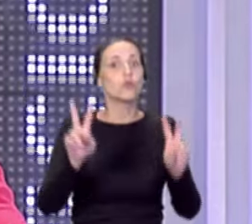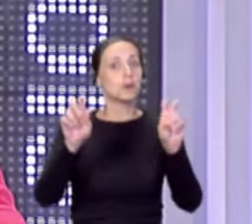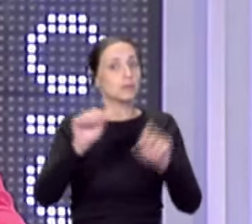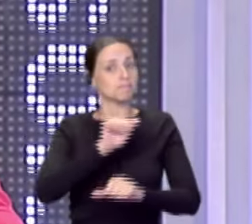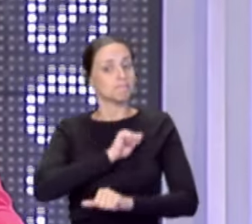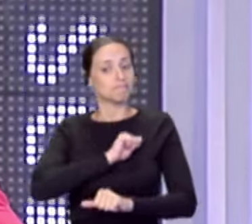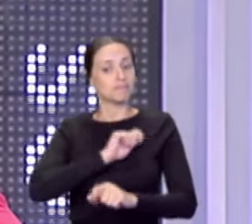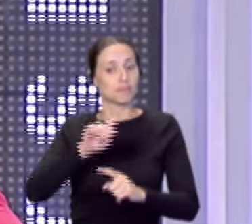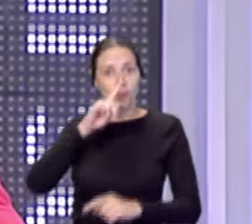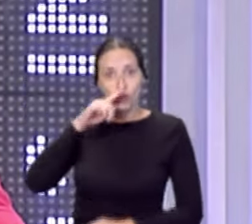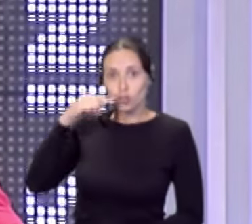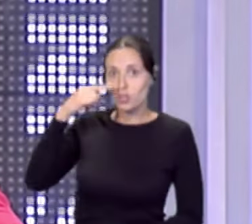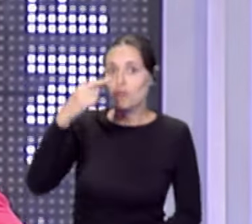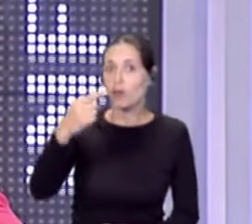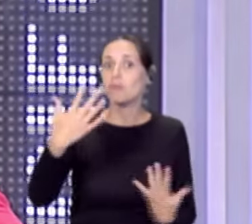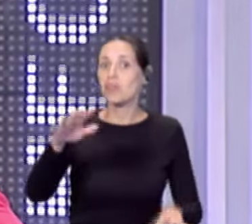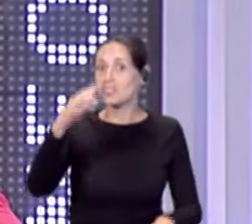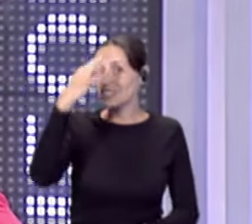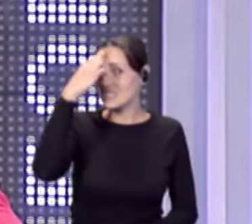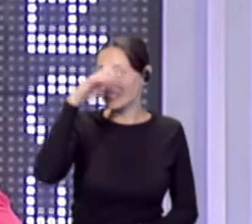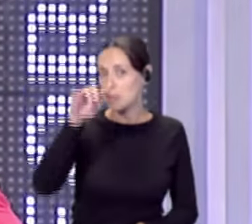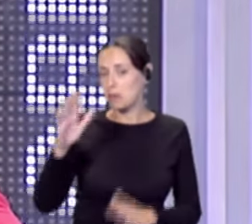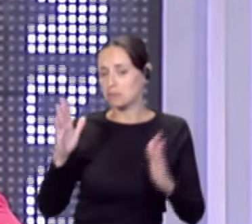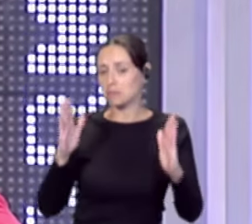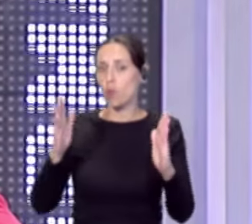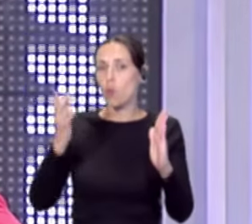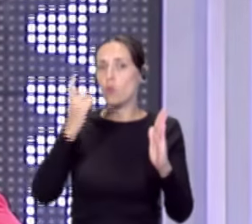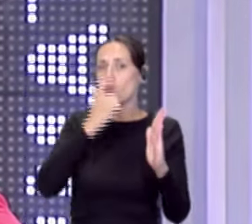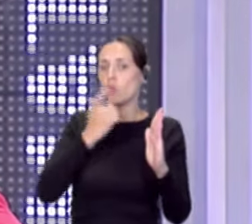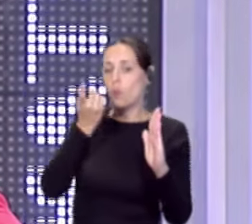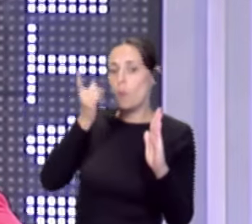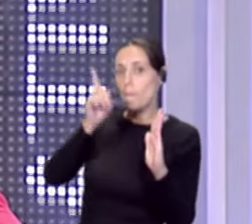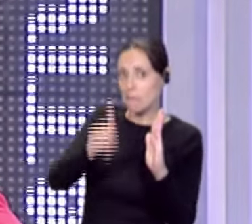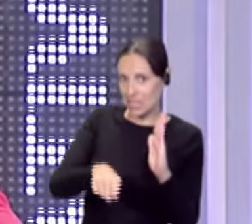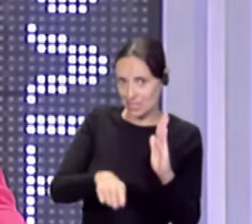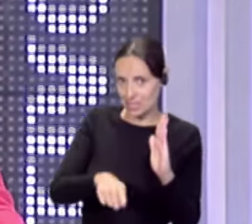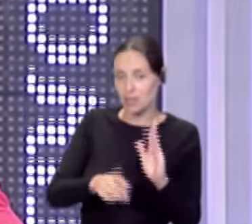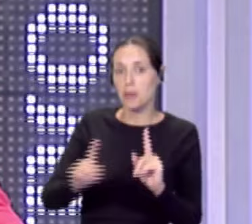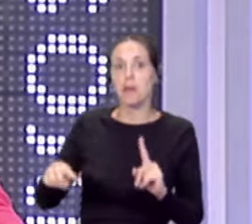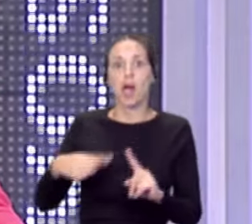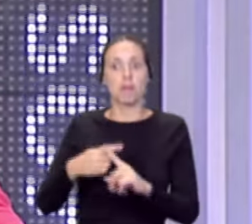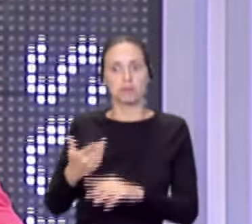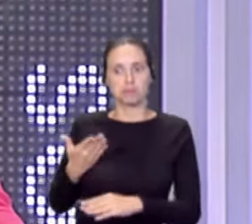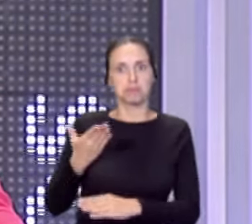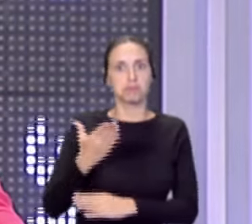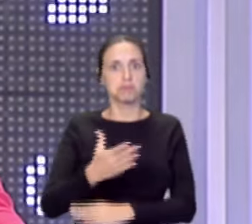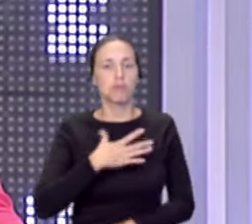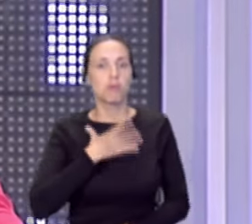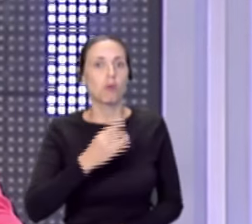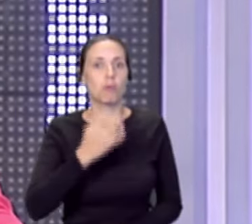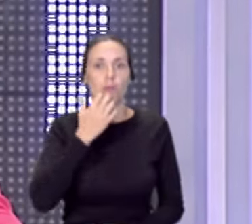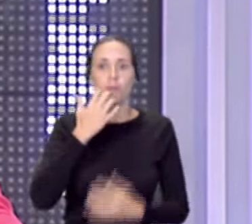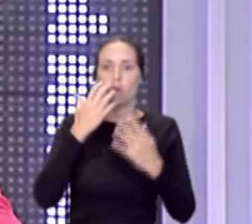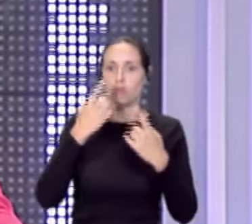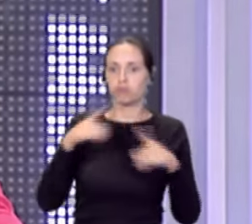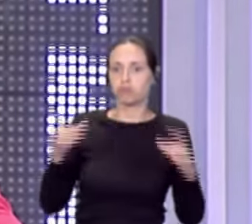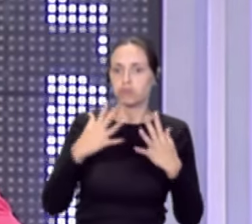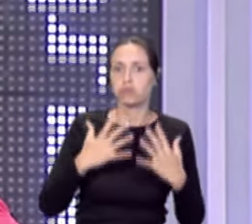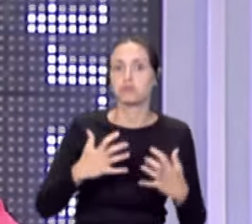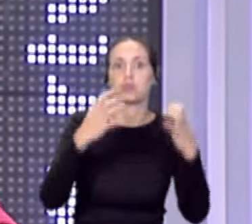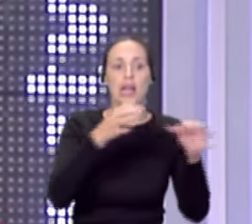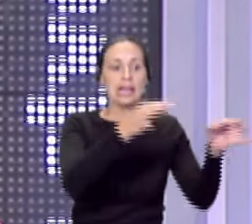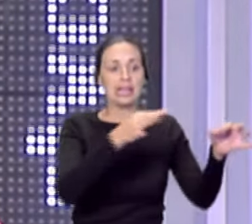al próximo año, pero sepan que va a durar en torno a un mes y tenemos la posibilidad de asistir a alguna actuación en todas las